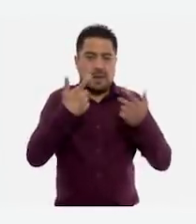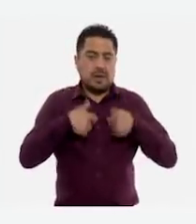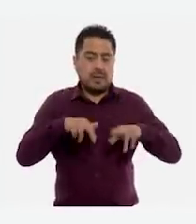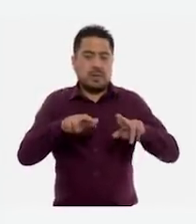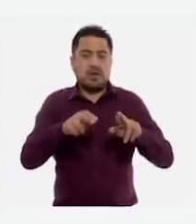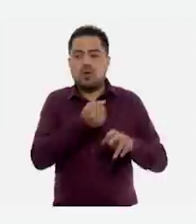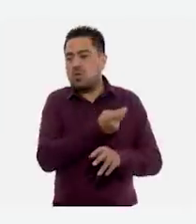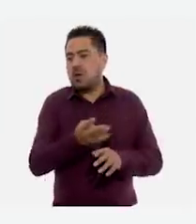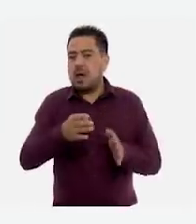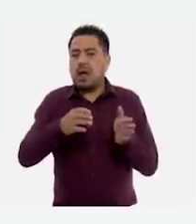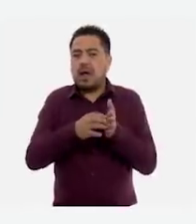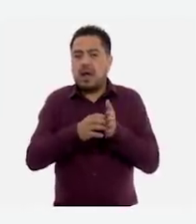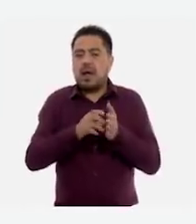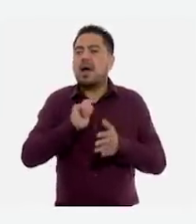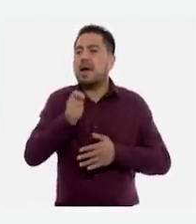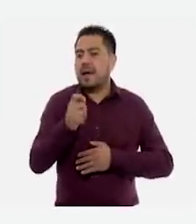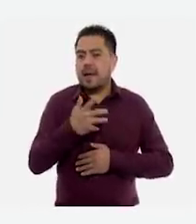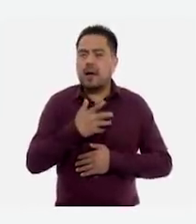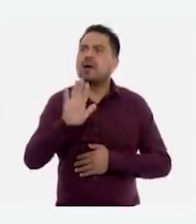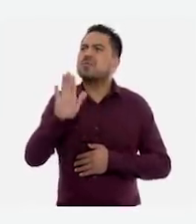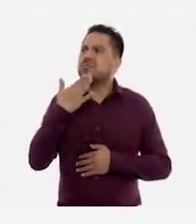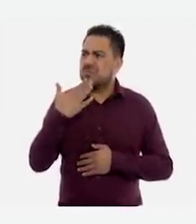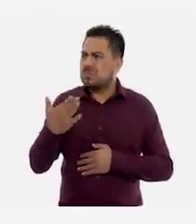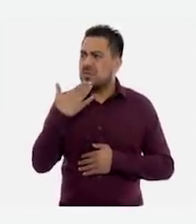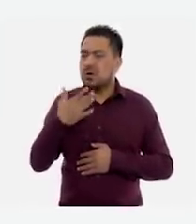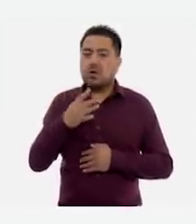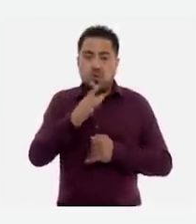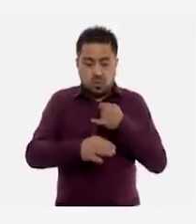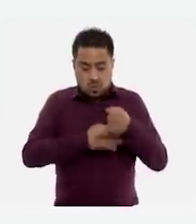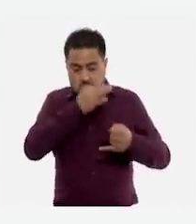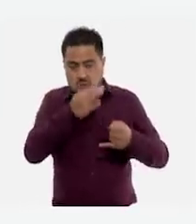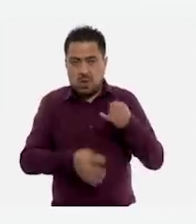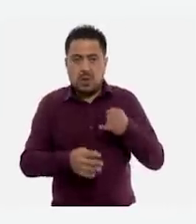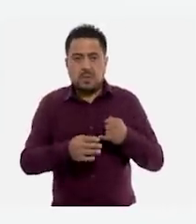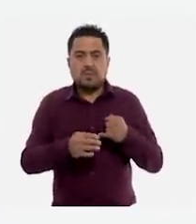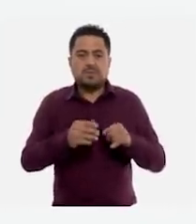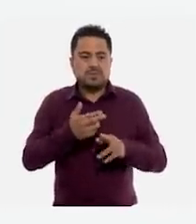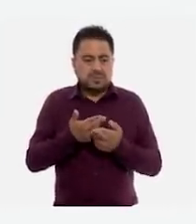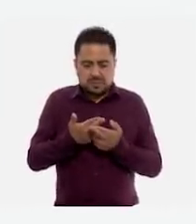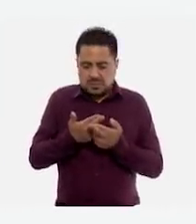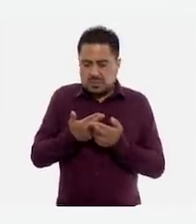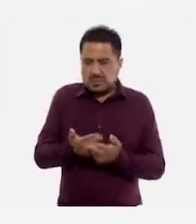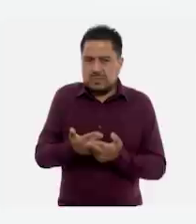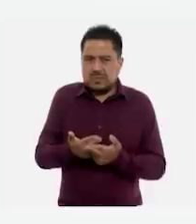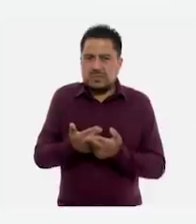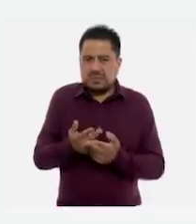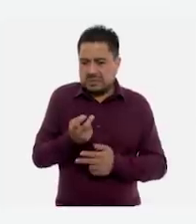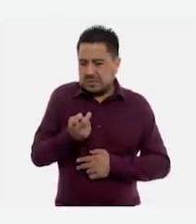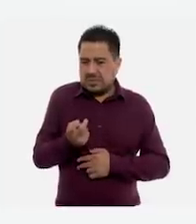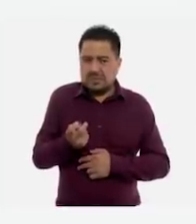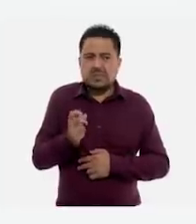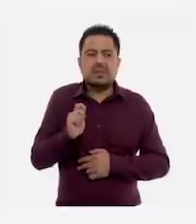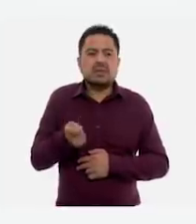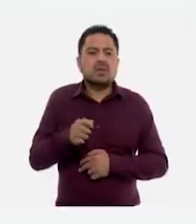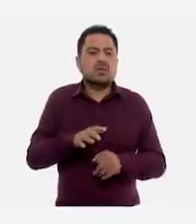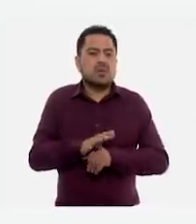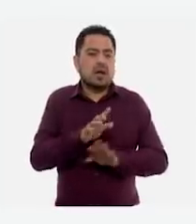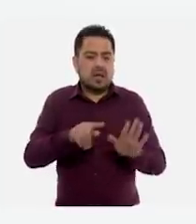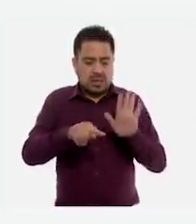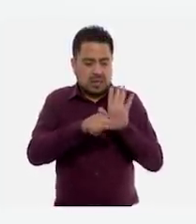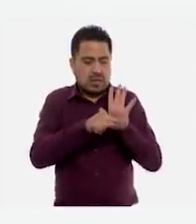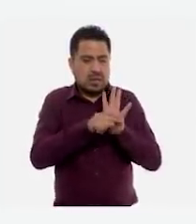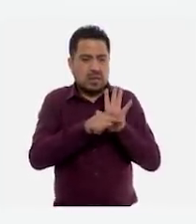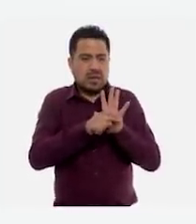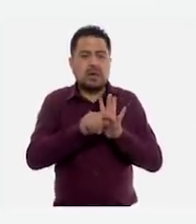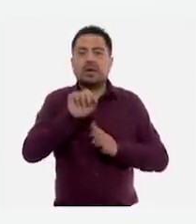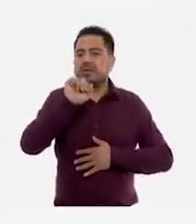número de cajas que obtuvo. Muy bien. Por último, el residuo de esto es la resta.